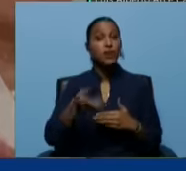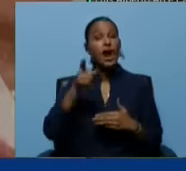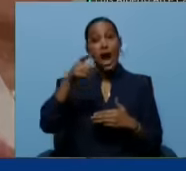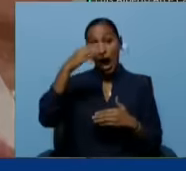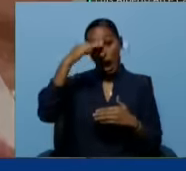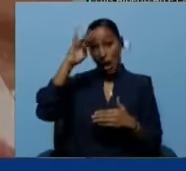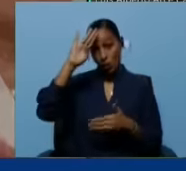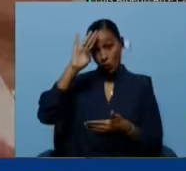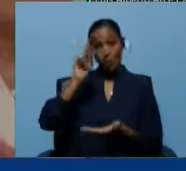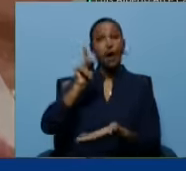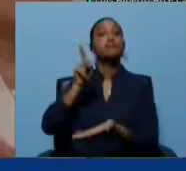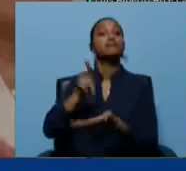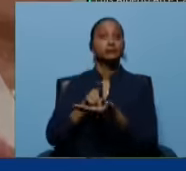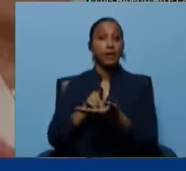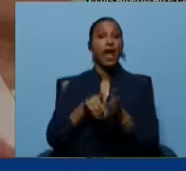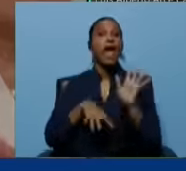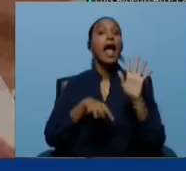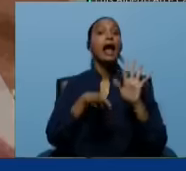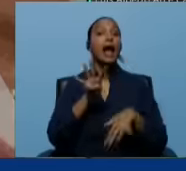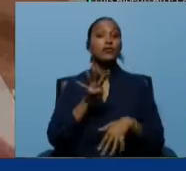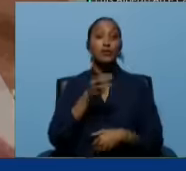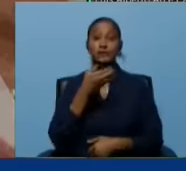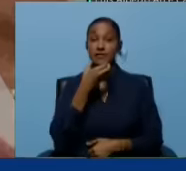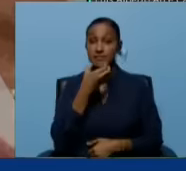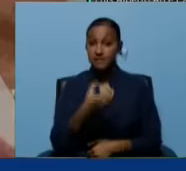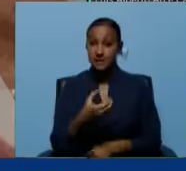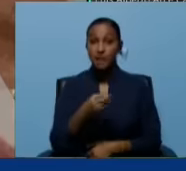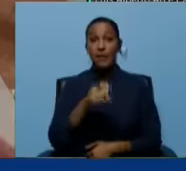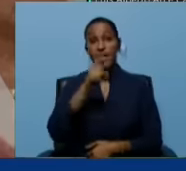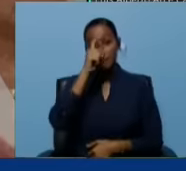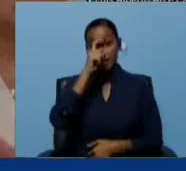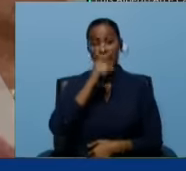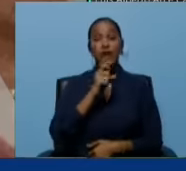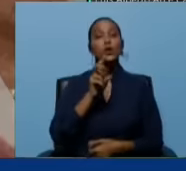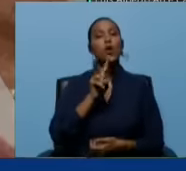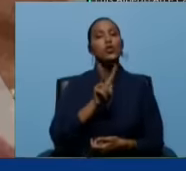el 14 de diciembre del año 2021,